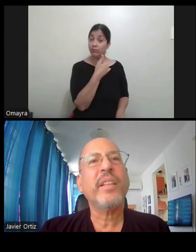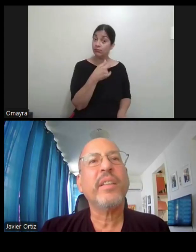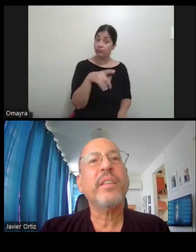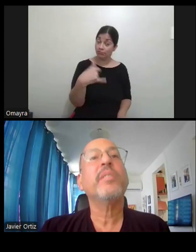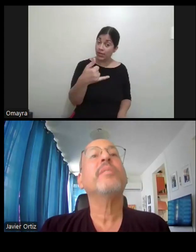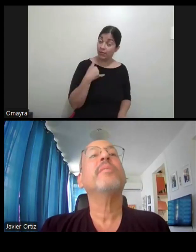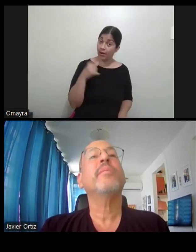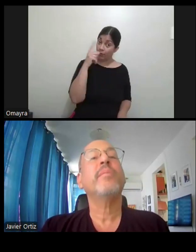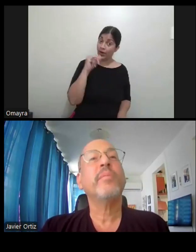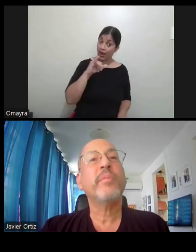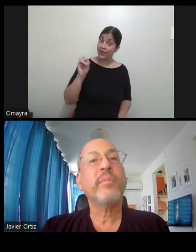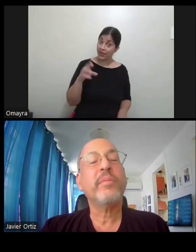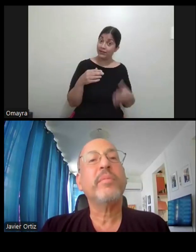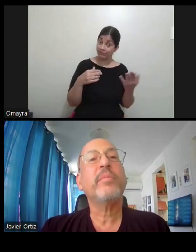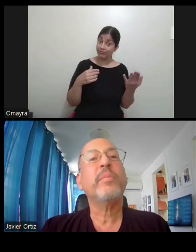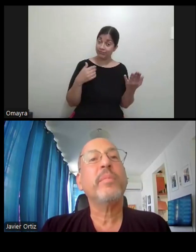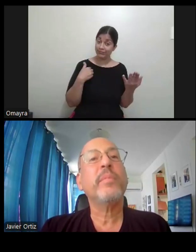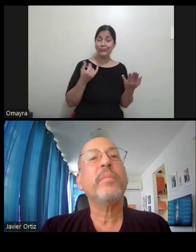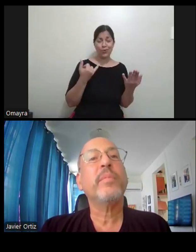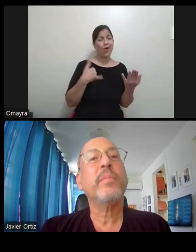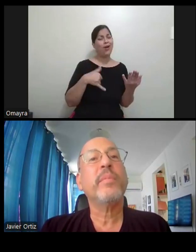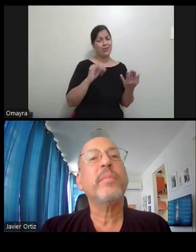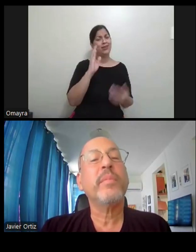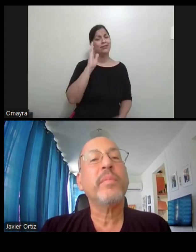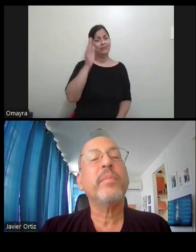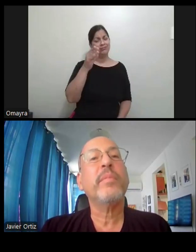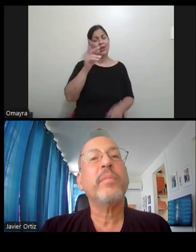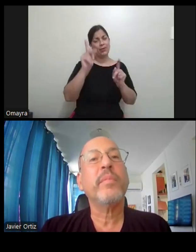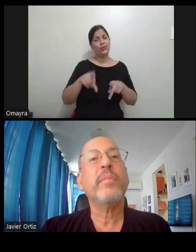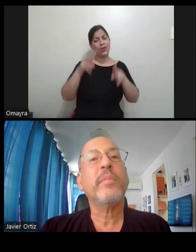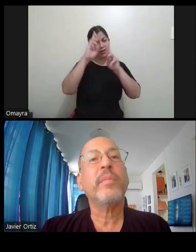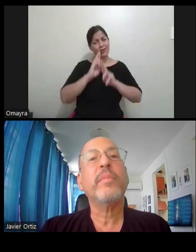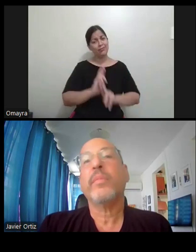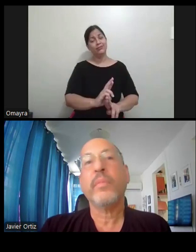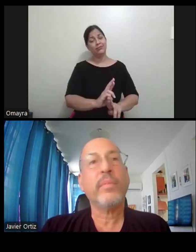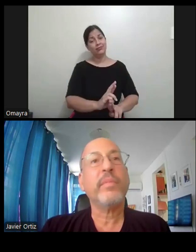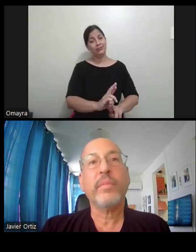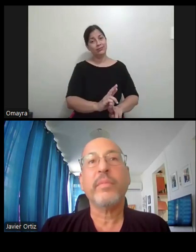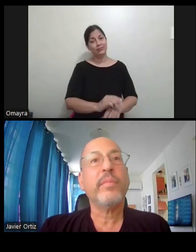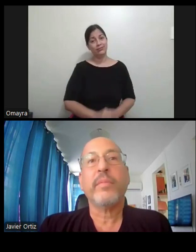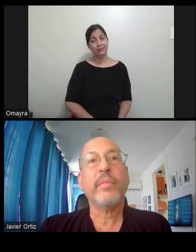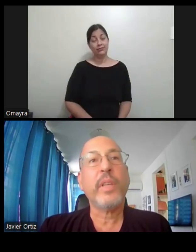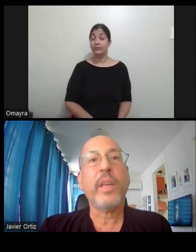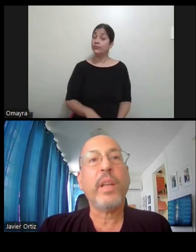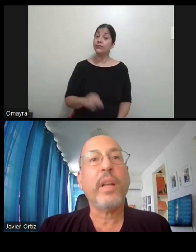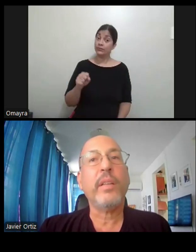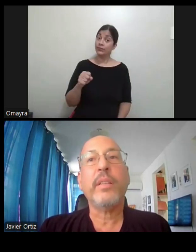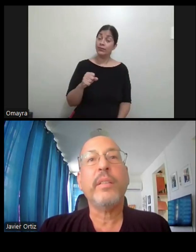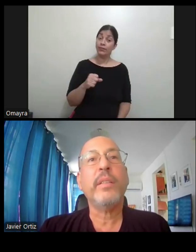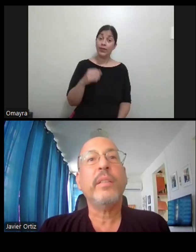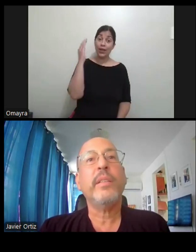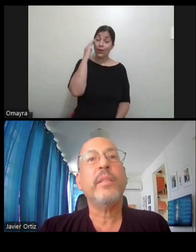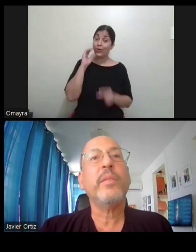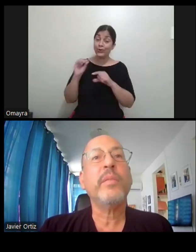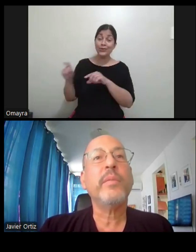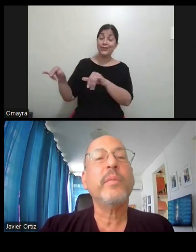Javier es y sigue siendo y será bien respetado. Sí, no, y conocido, y todo el mundo